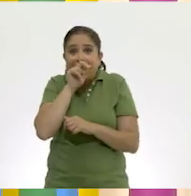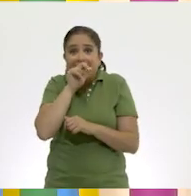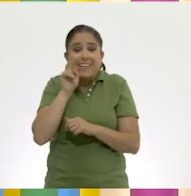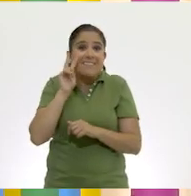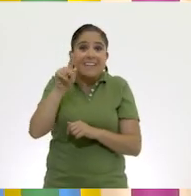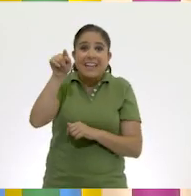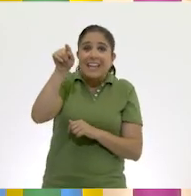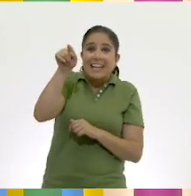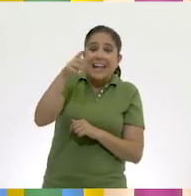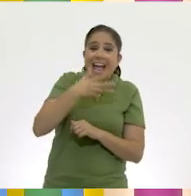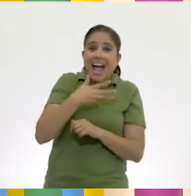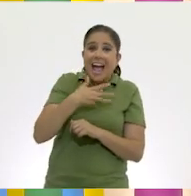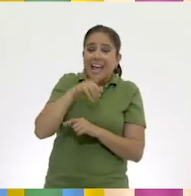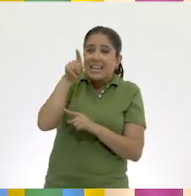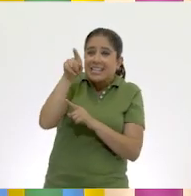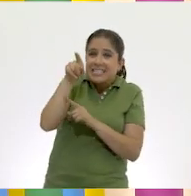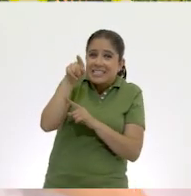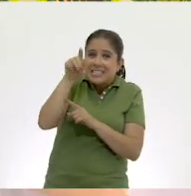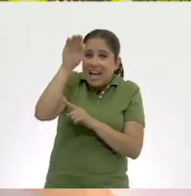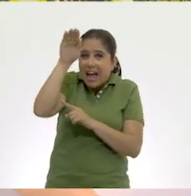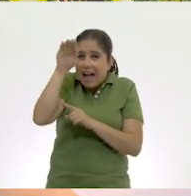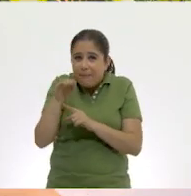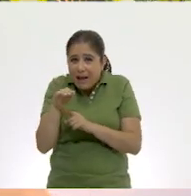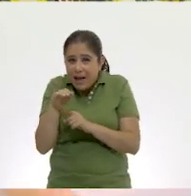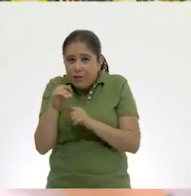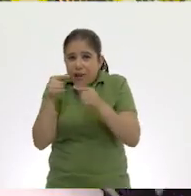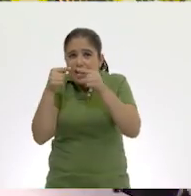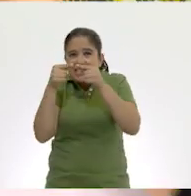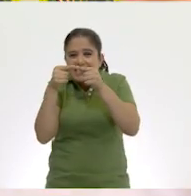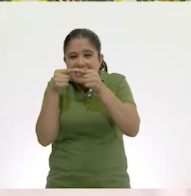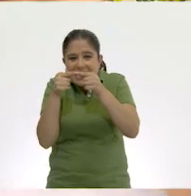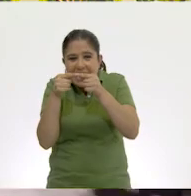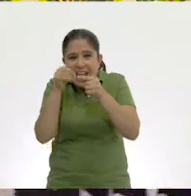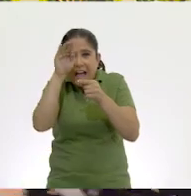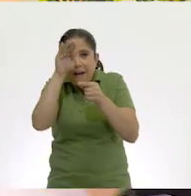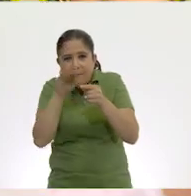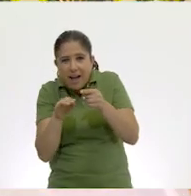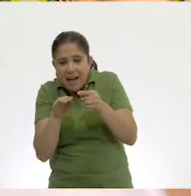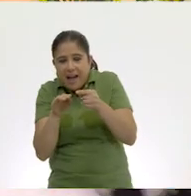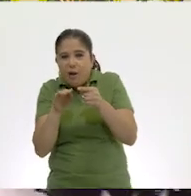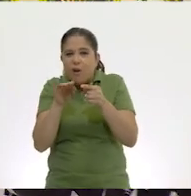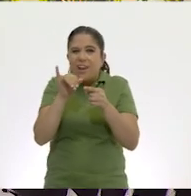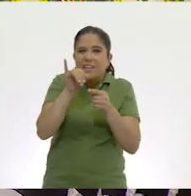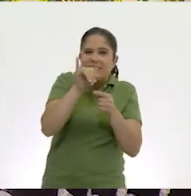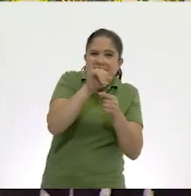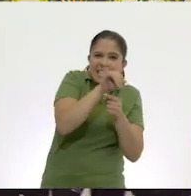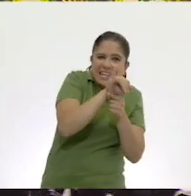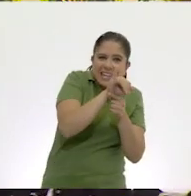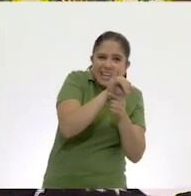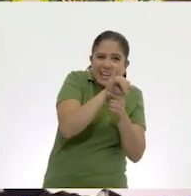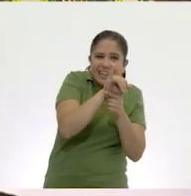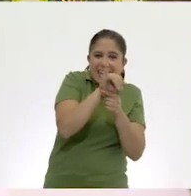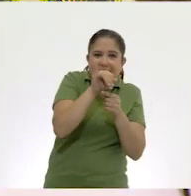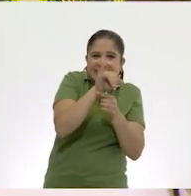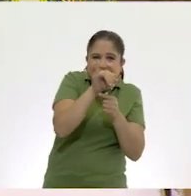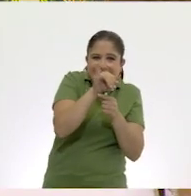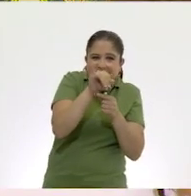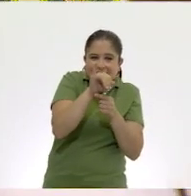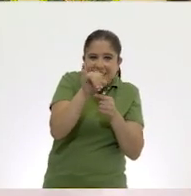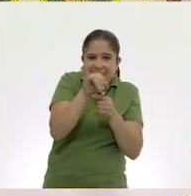en la esquina de abajo a la izquierda oa la derecha a la izquierda a la izquierda